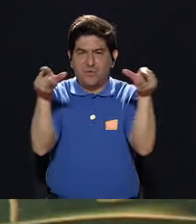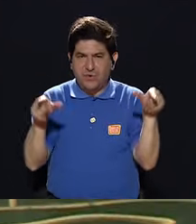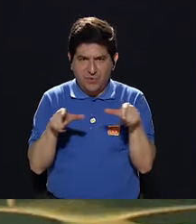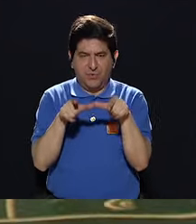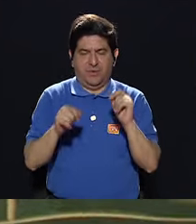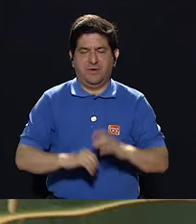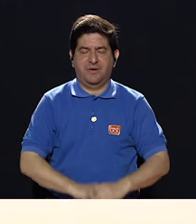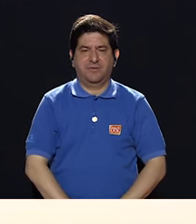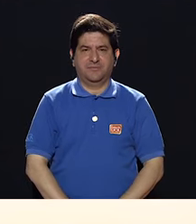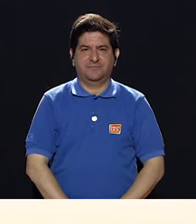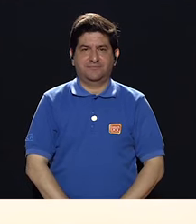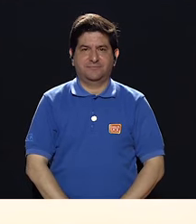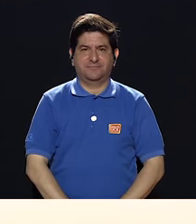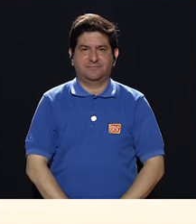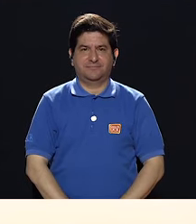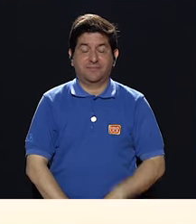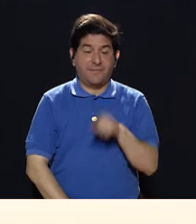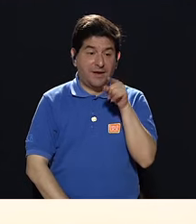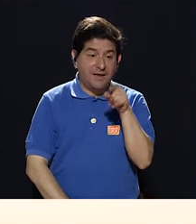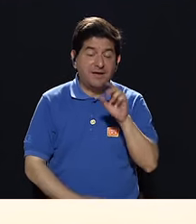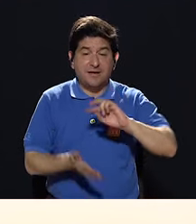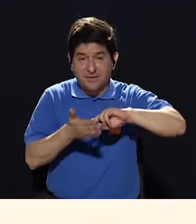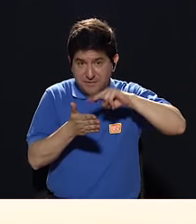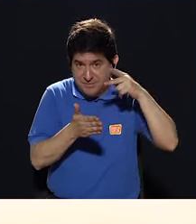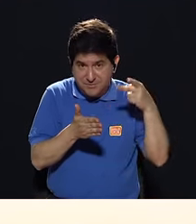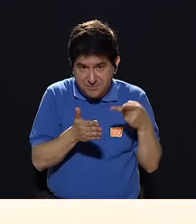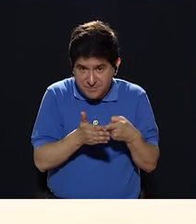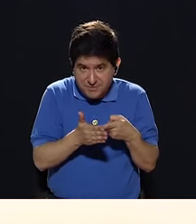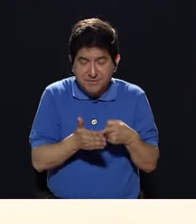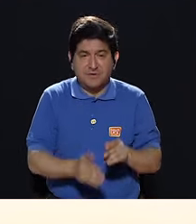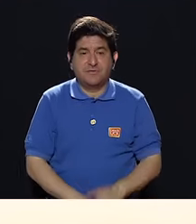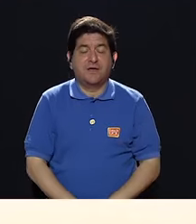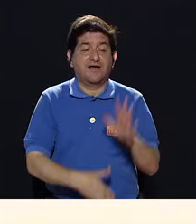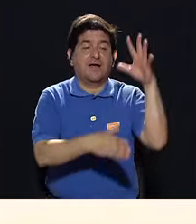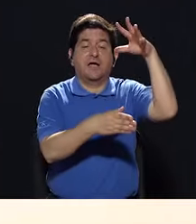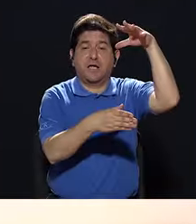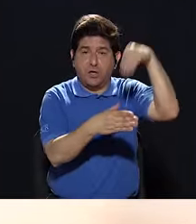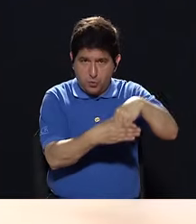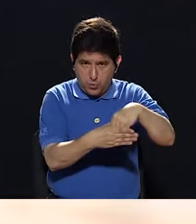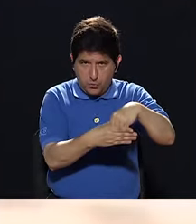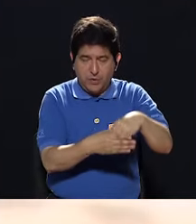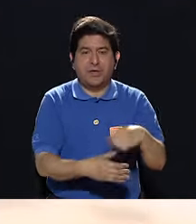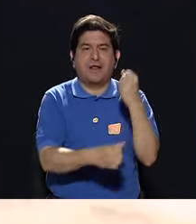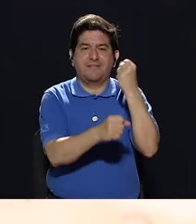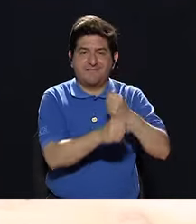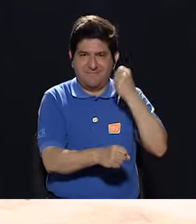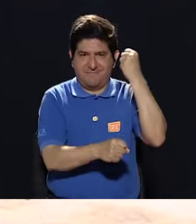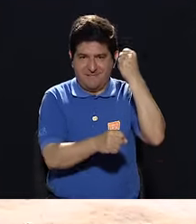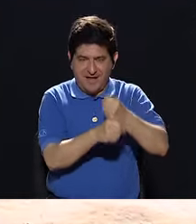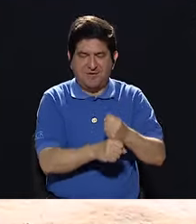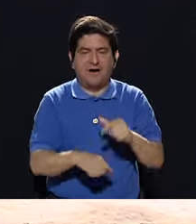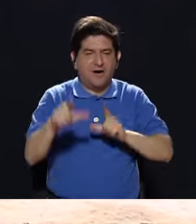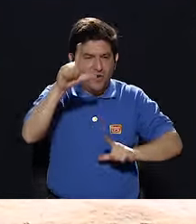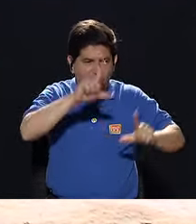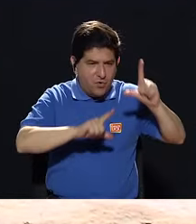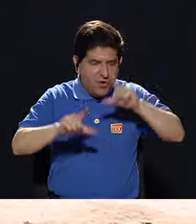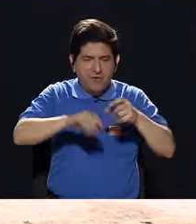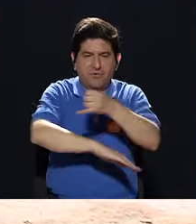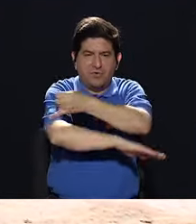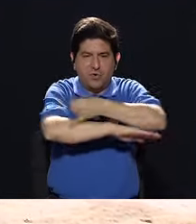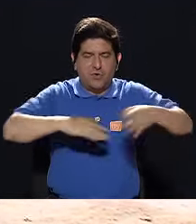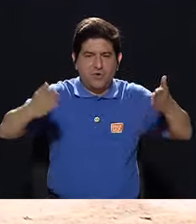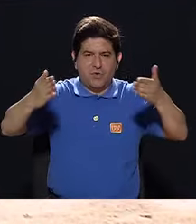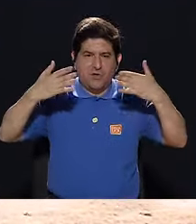características del agua en la zona, ¿verdad? En esa parte se incorpora las labores que hace